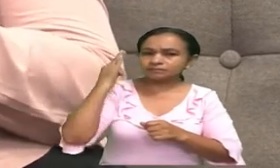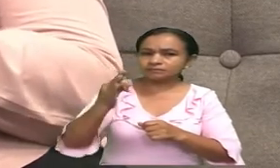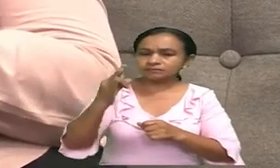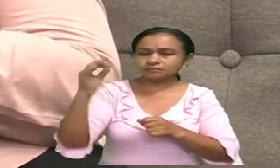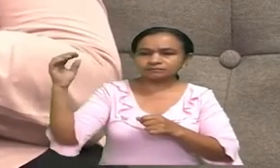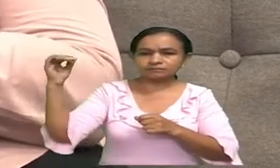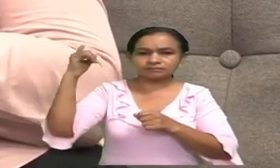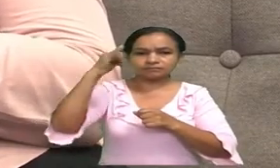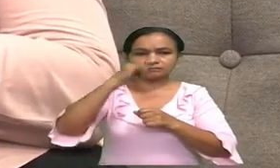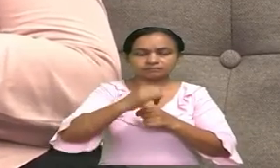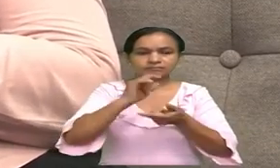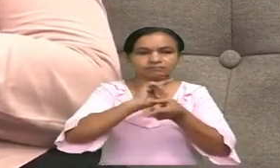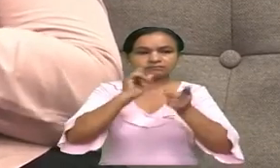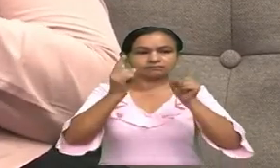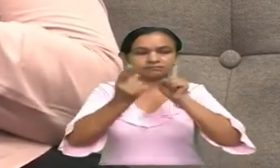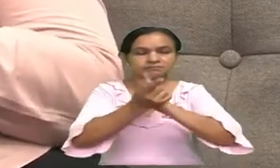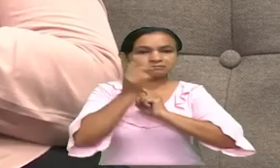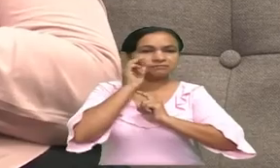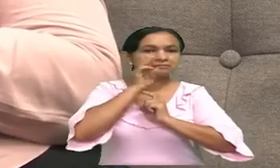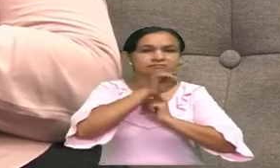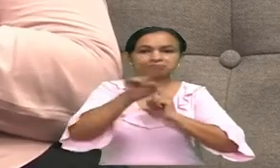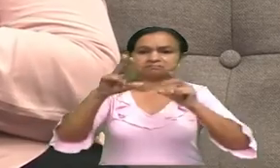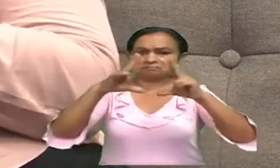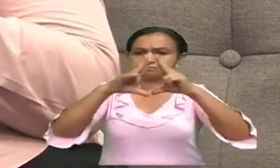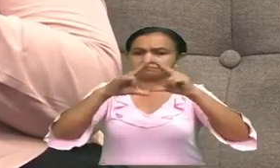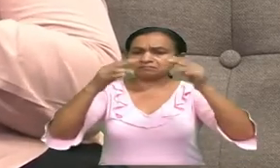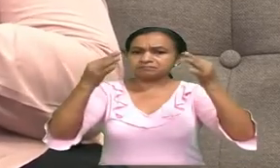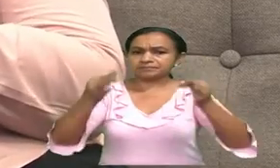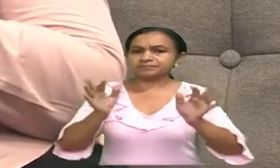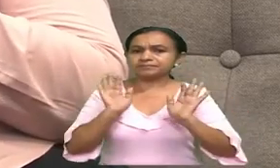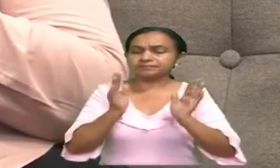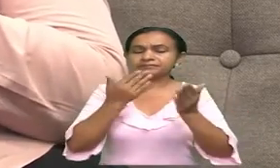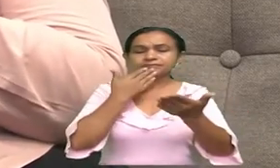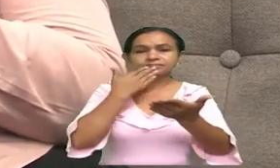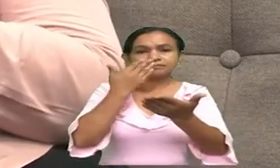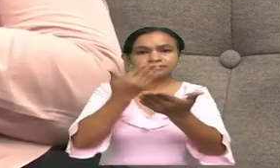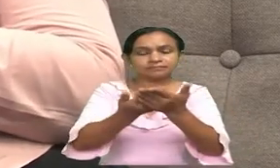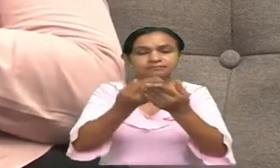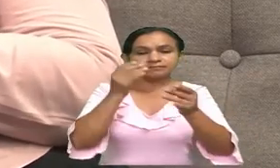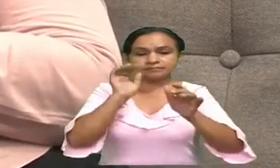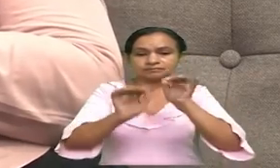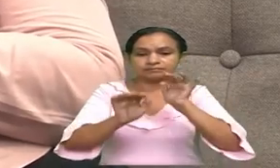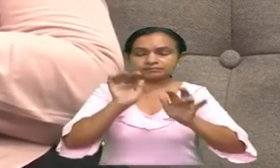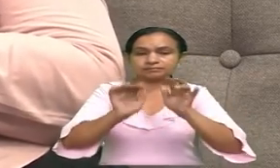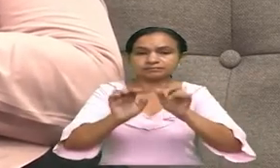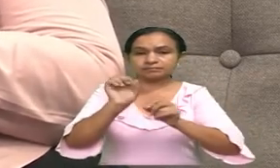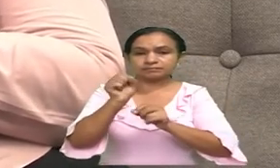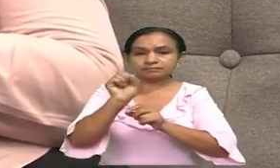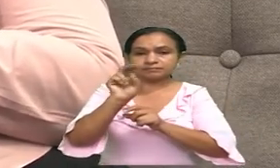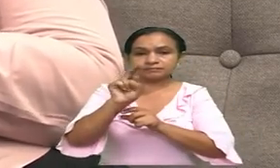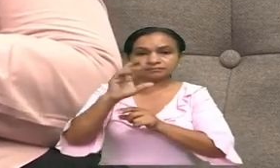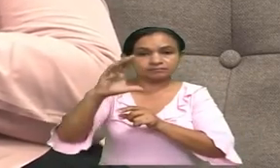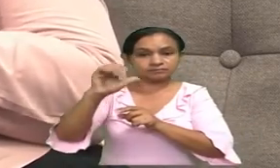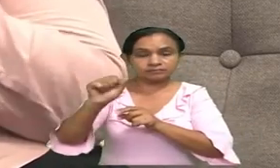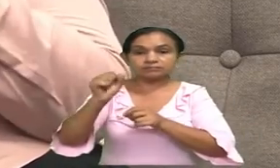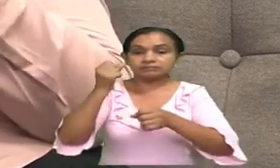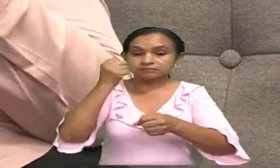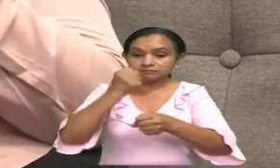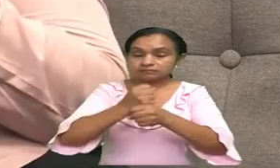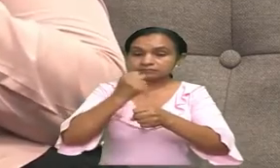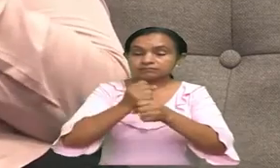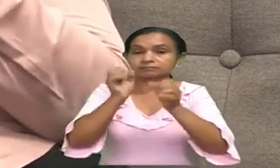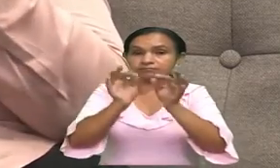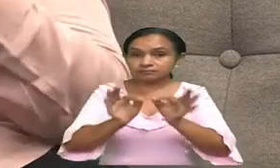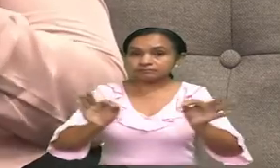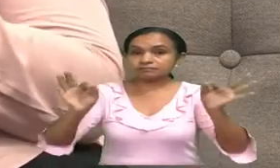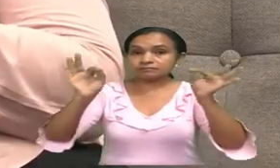iba a cambiar la imagen, la percepción. Tenemos que agradecer que el secretario general del SUCA hizo un gran papel, un